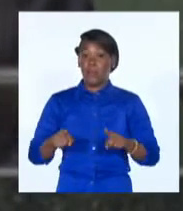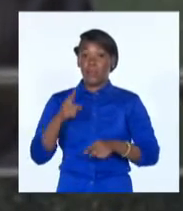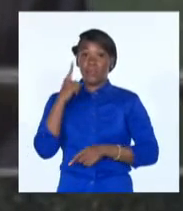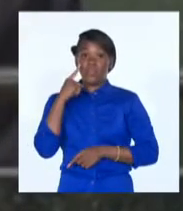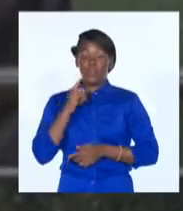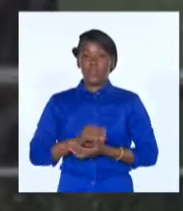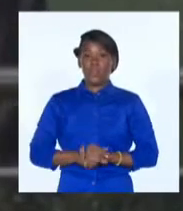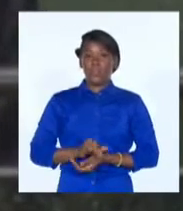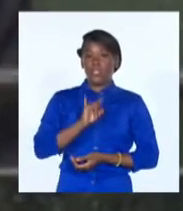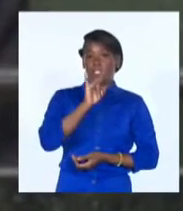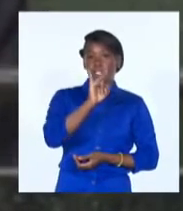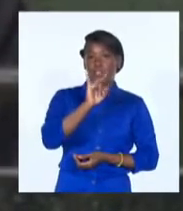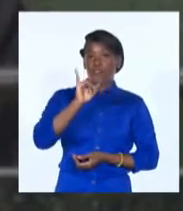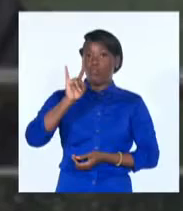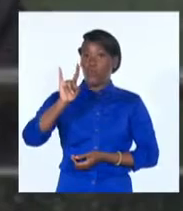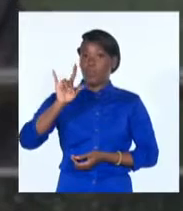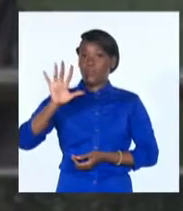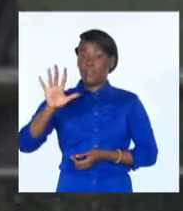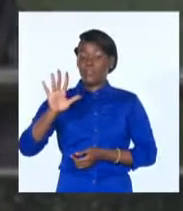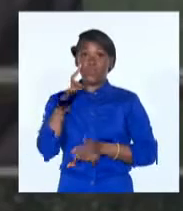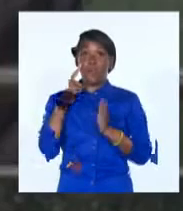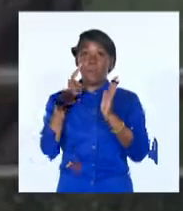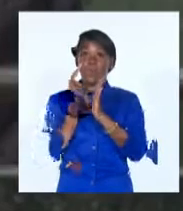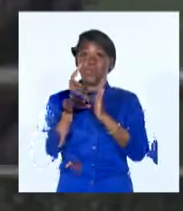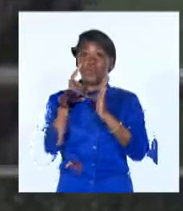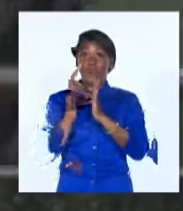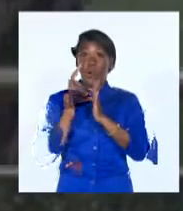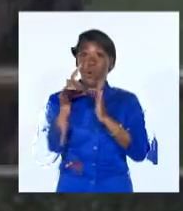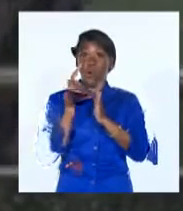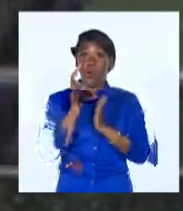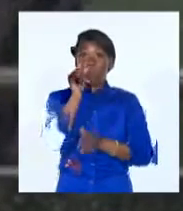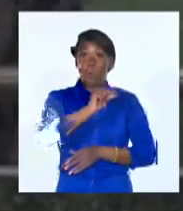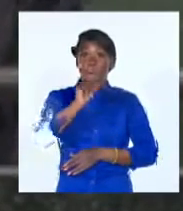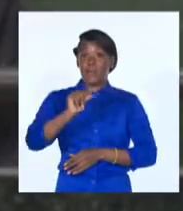795 millones de personas sufren hambre,